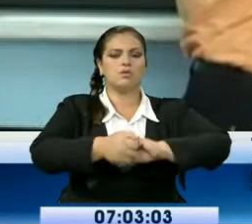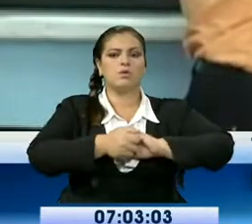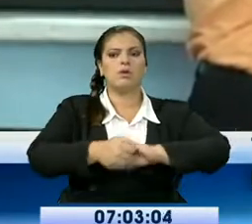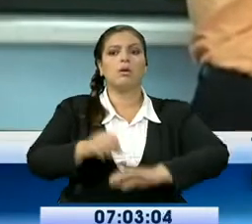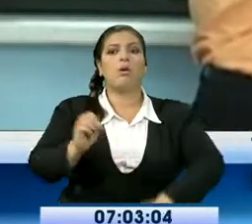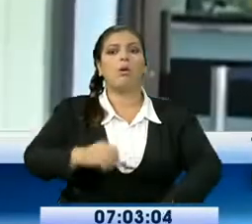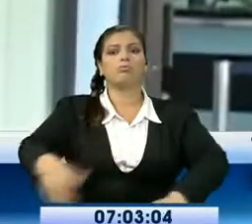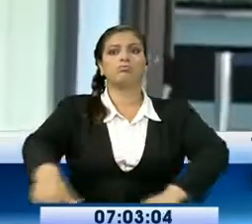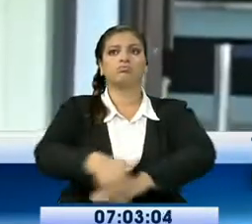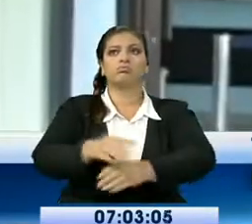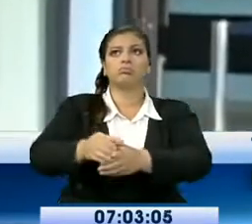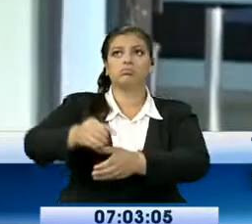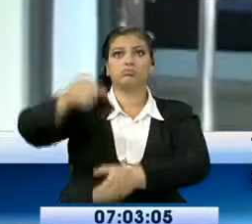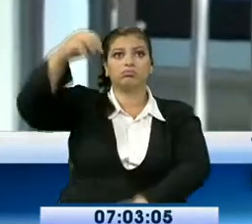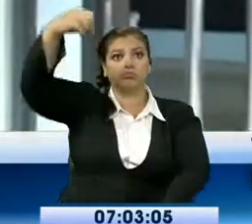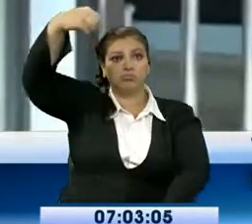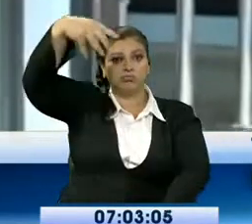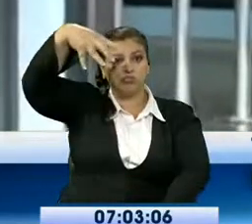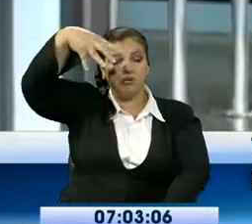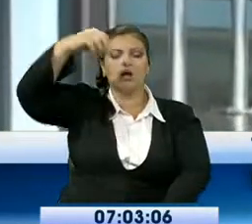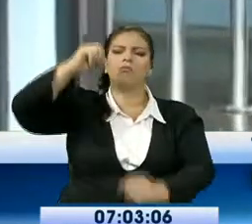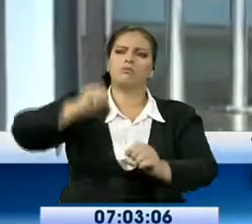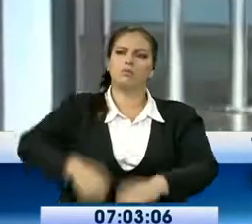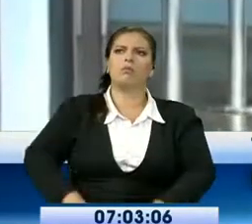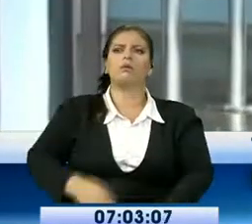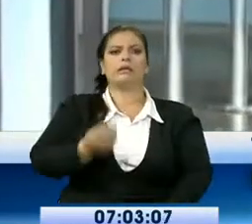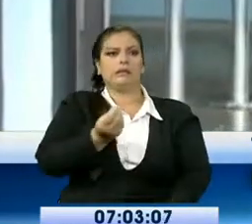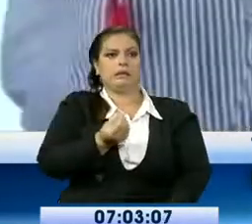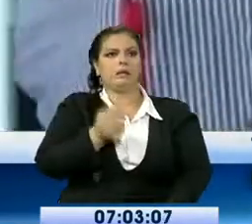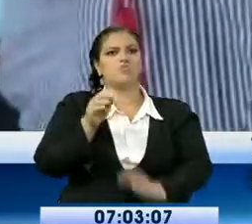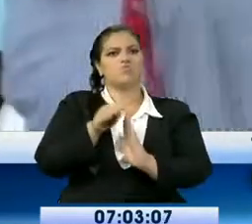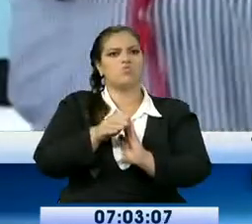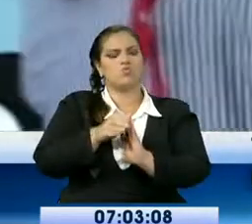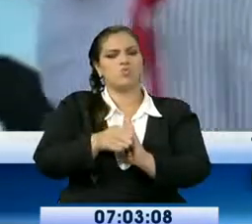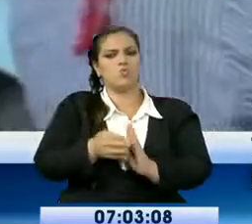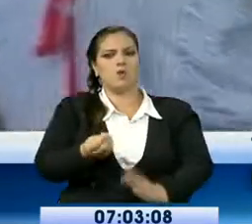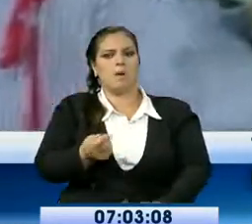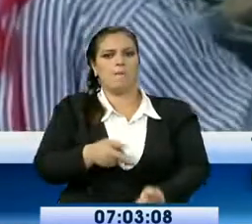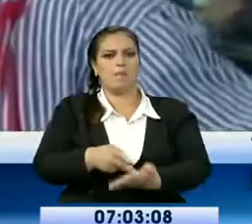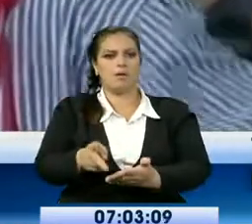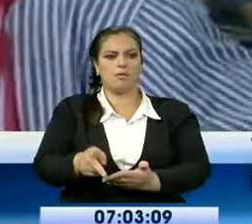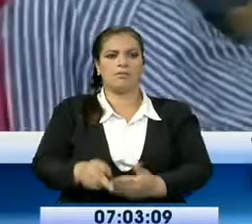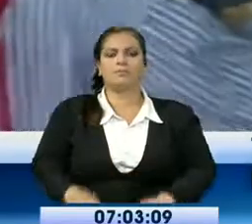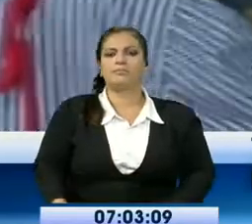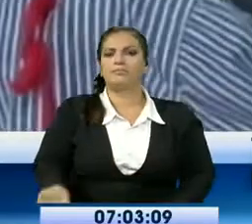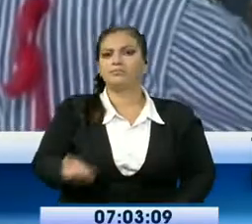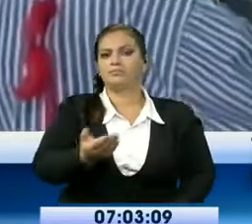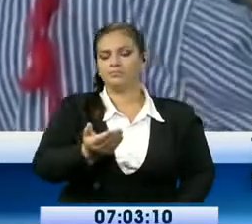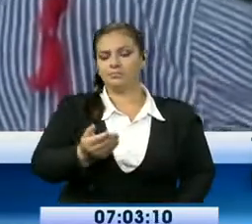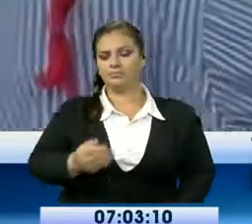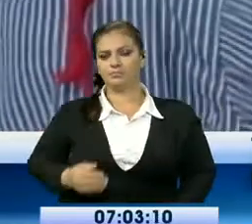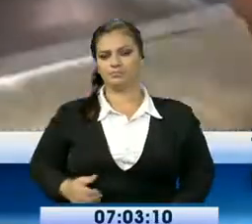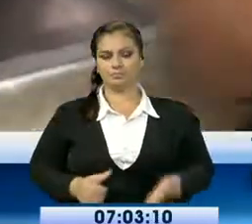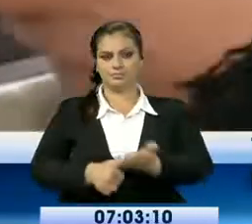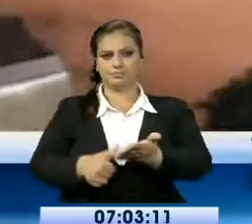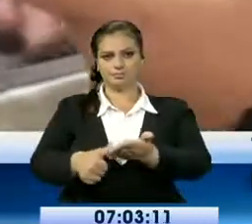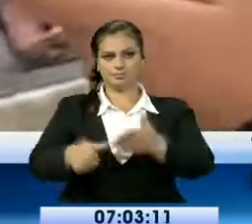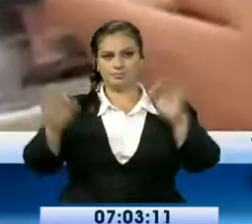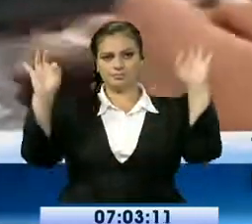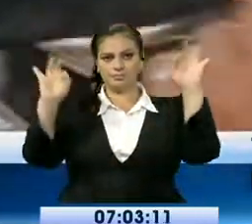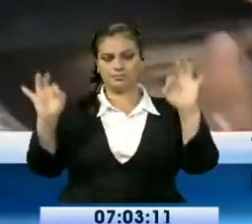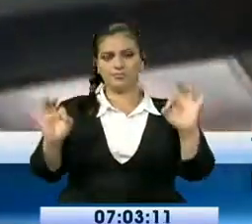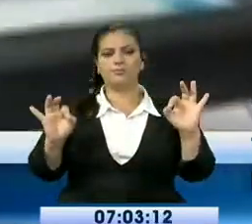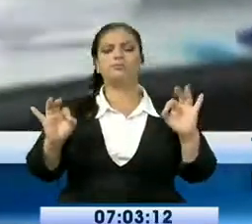reducción se realizará en un horario nocturno que está establecido entre las 22 horas y las 8 horas. Según el Ministerio de Electricidad y